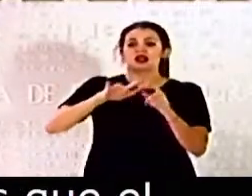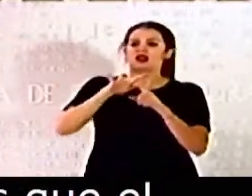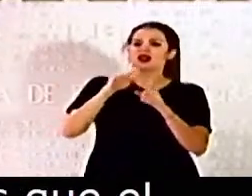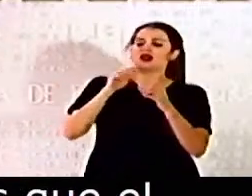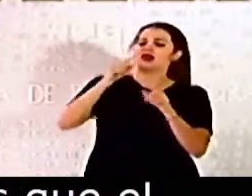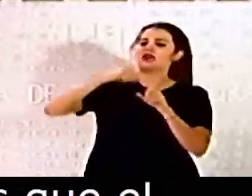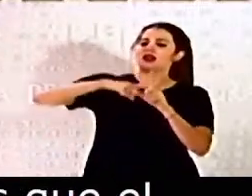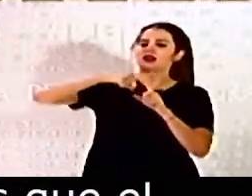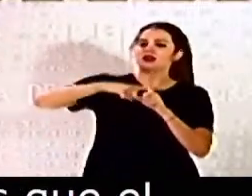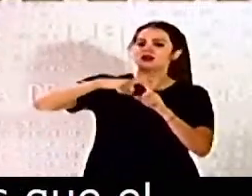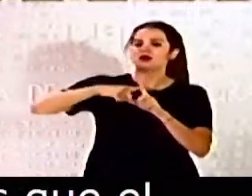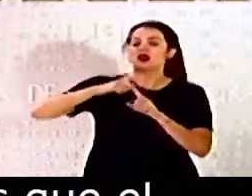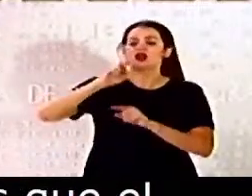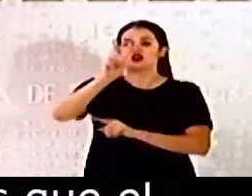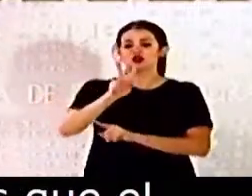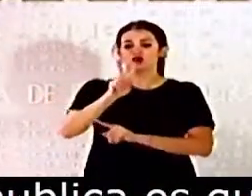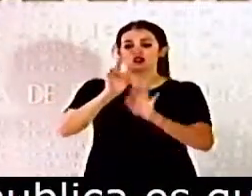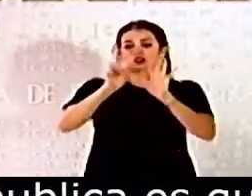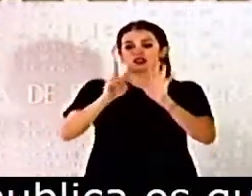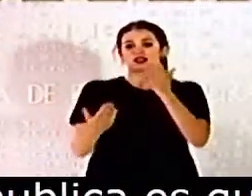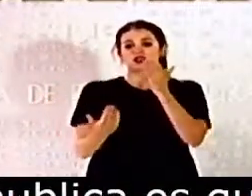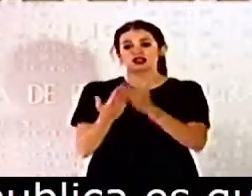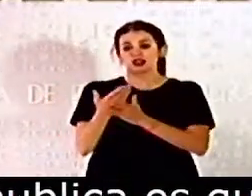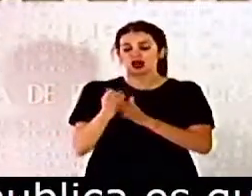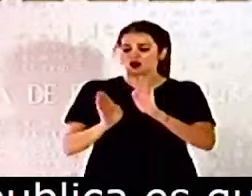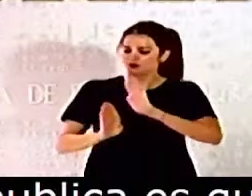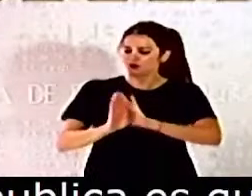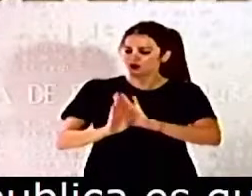alerta 2 durante 7 días seguidos,